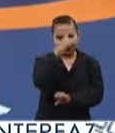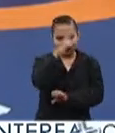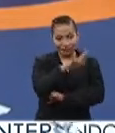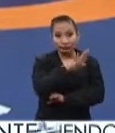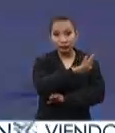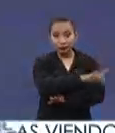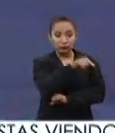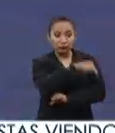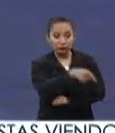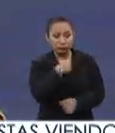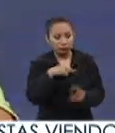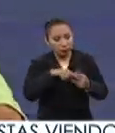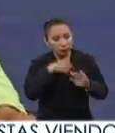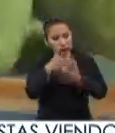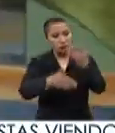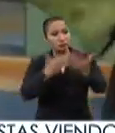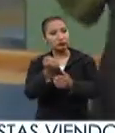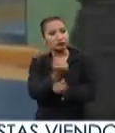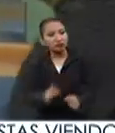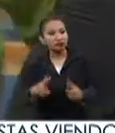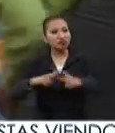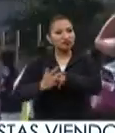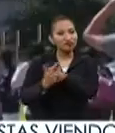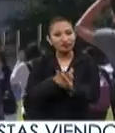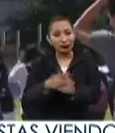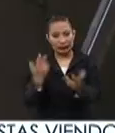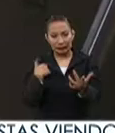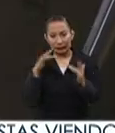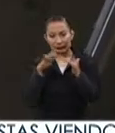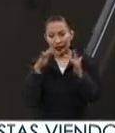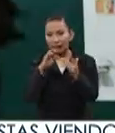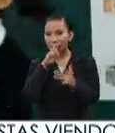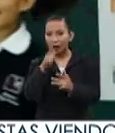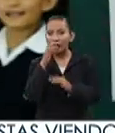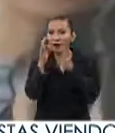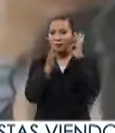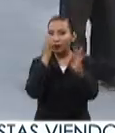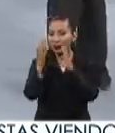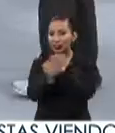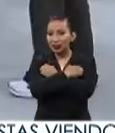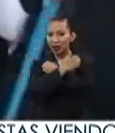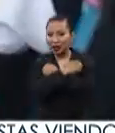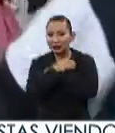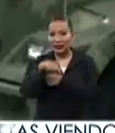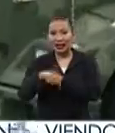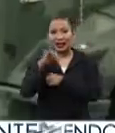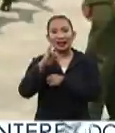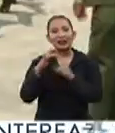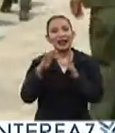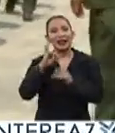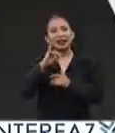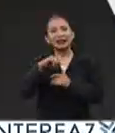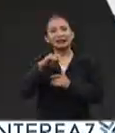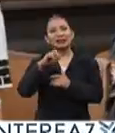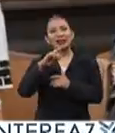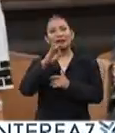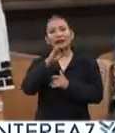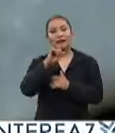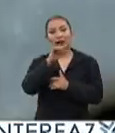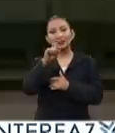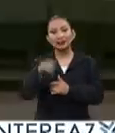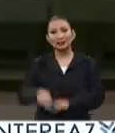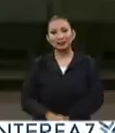de México es semillero de talentos del tatami. Conéctate con lo mejor de la información educativa. Conéctate con